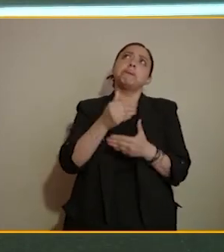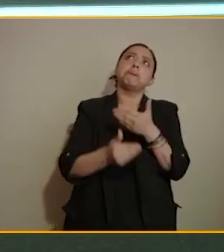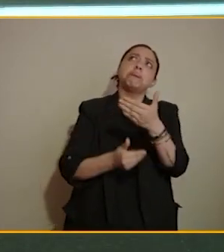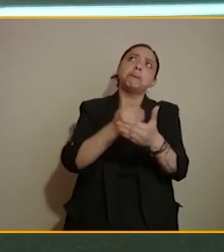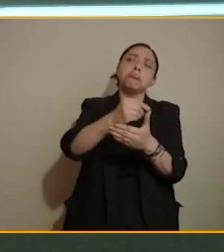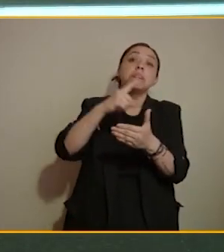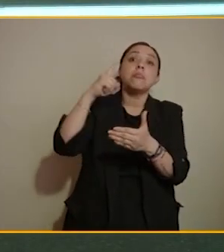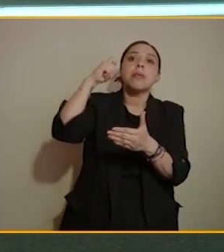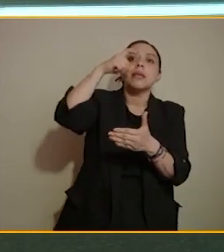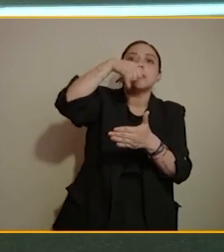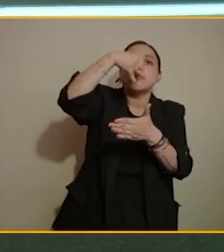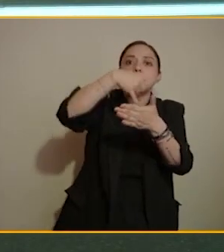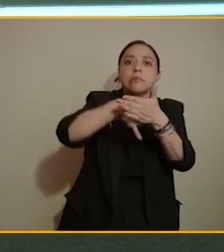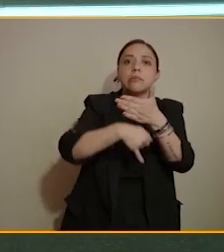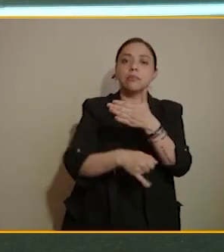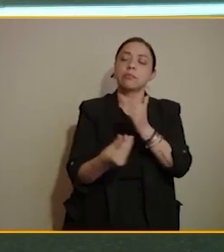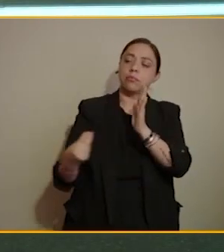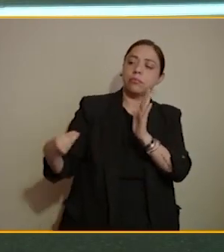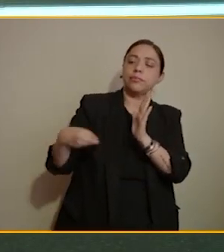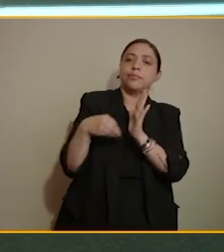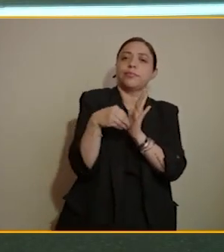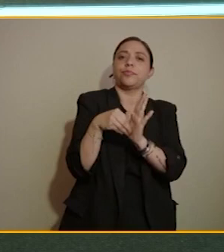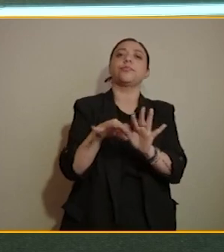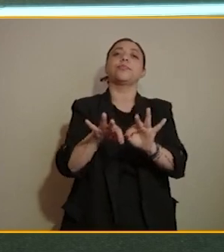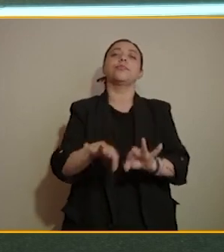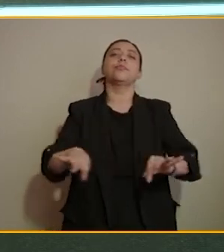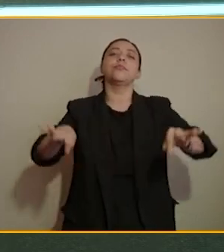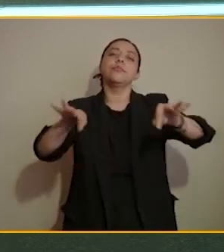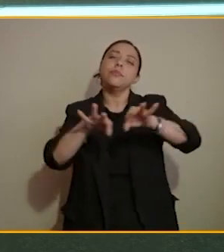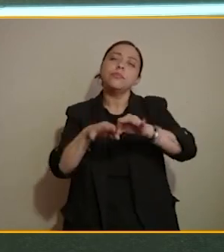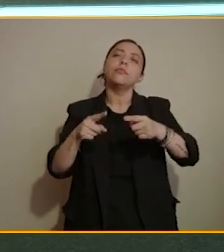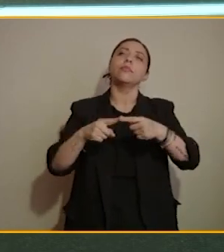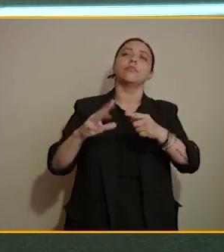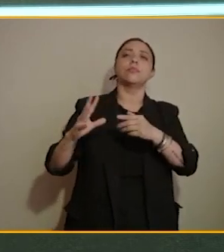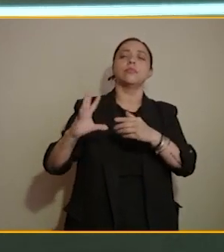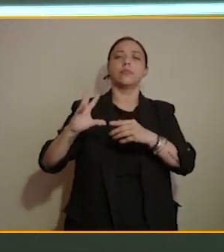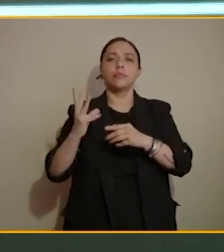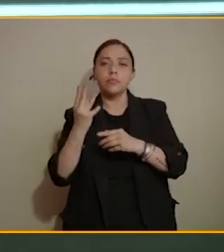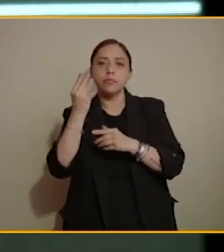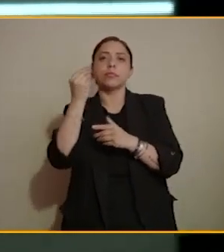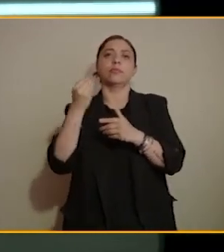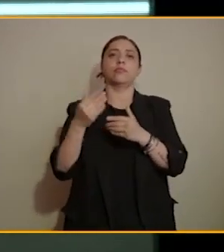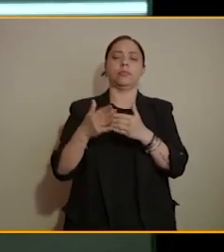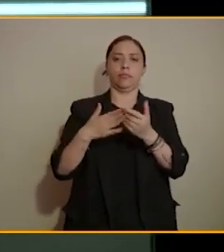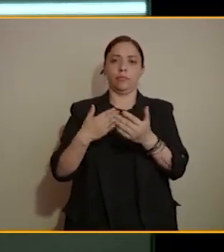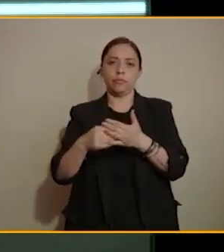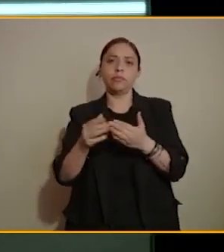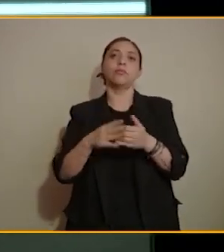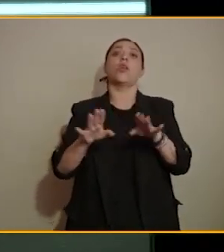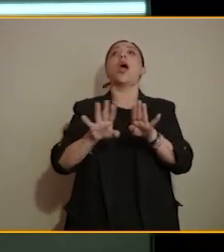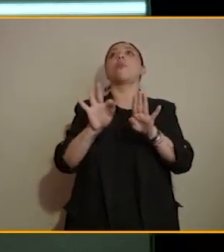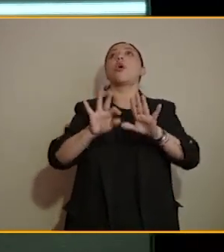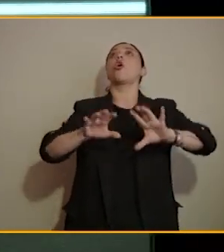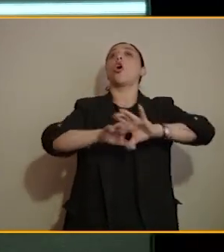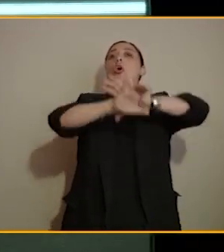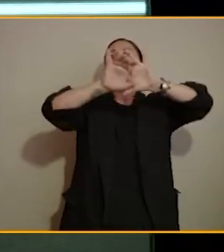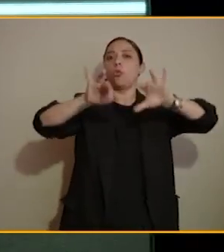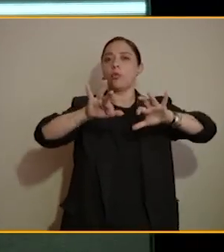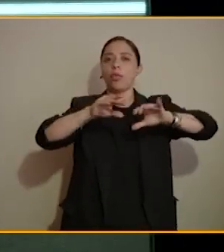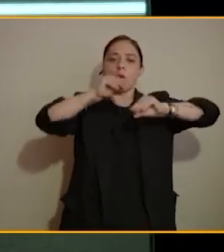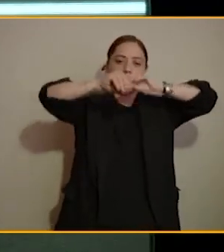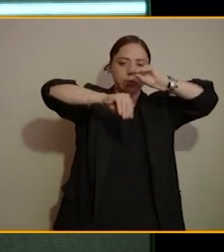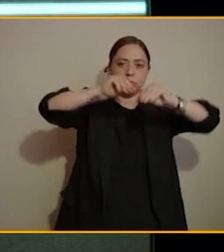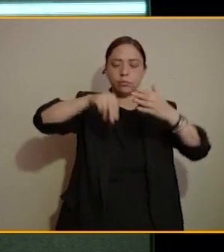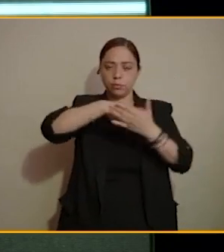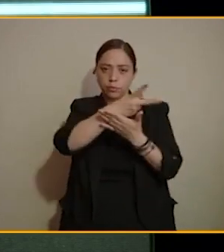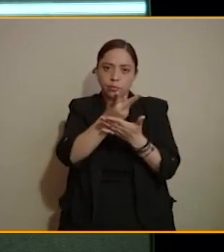incluyan distintos actores clave, distintas tecnologías, que incluyan incluso software complejos que nos permitan también